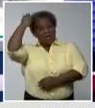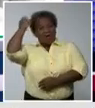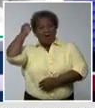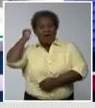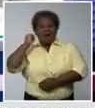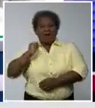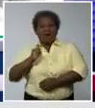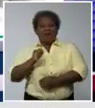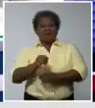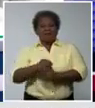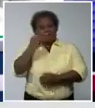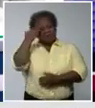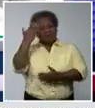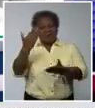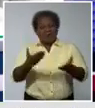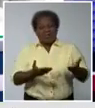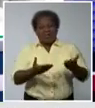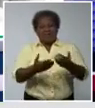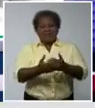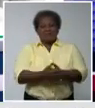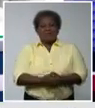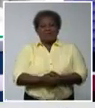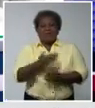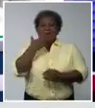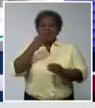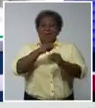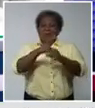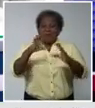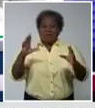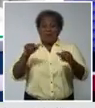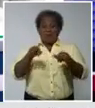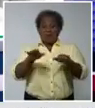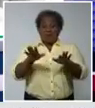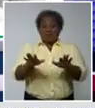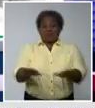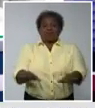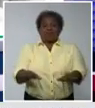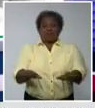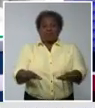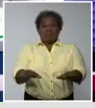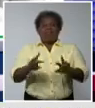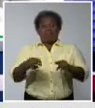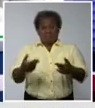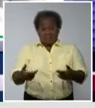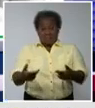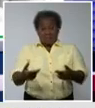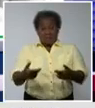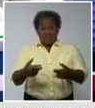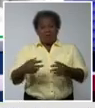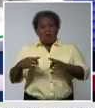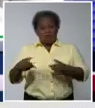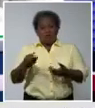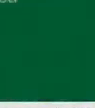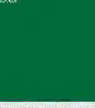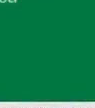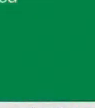a quien damos la bienvenida y los buenos días. Vamos a una pausa, luego retornamos para conocer la situación